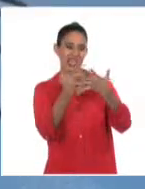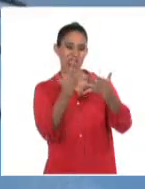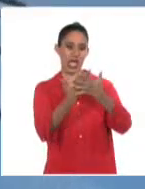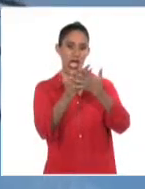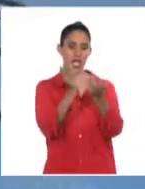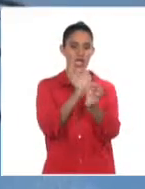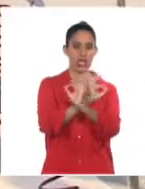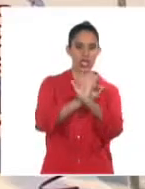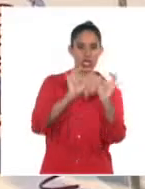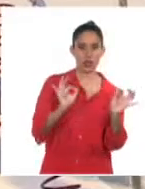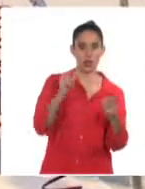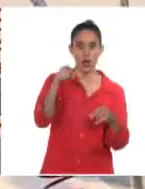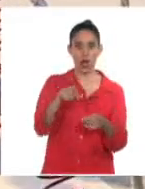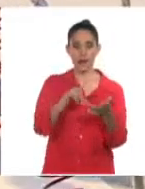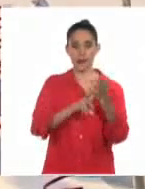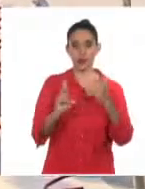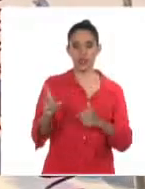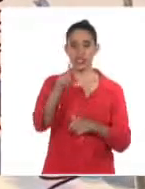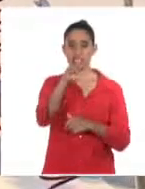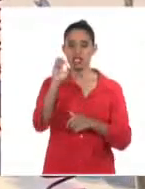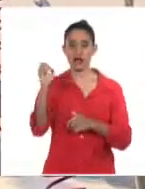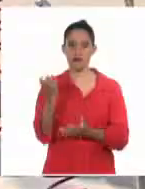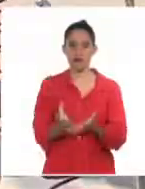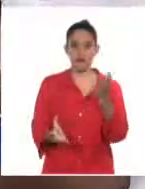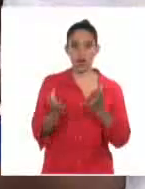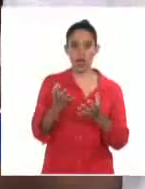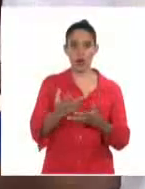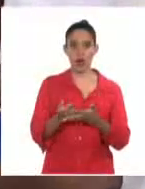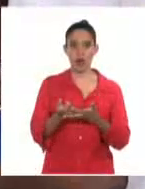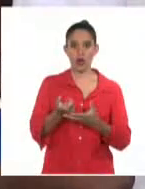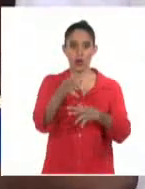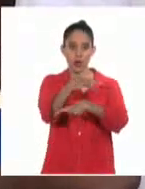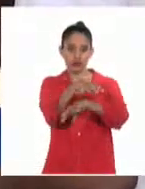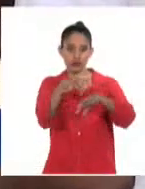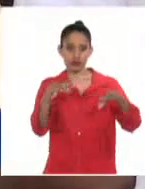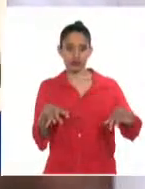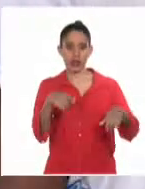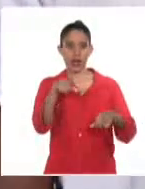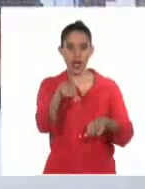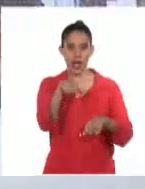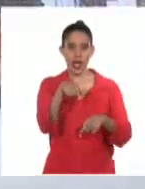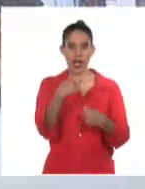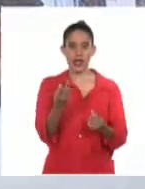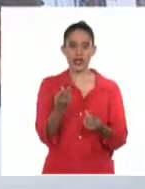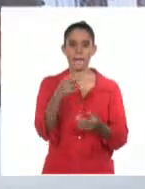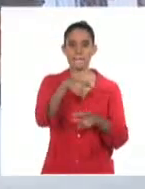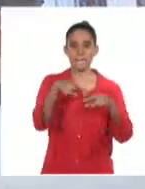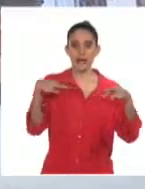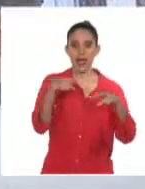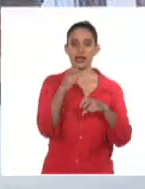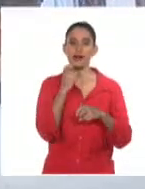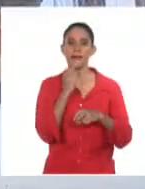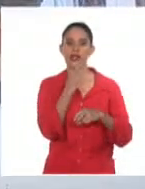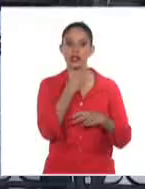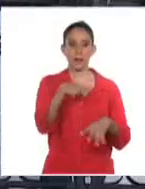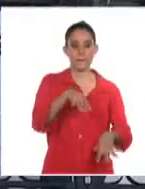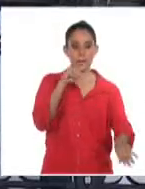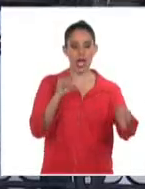mural cienfueguero, los leones que custodian el Parque José Martí y el palacio que será sede de la Oficina del